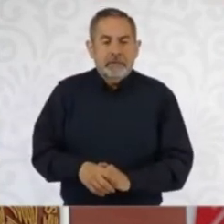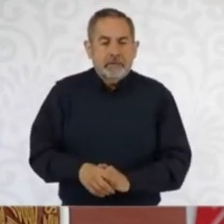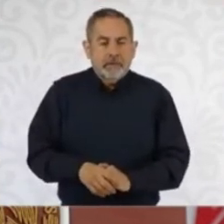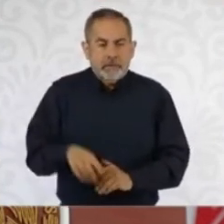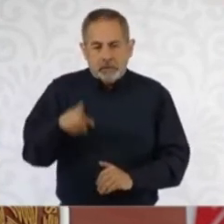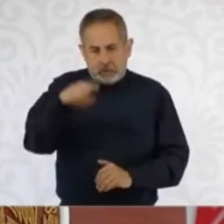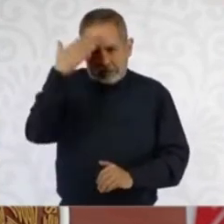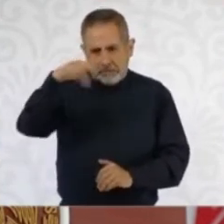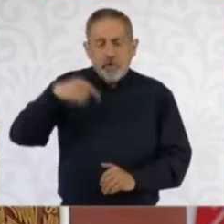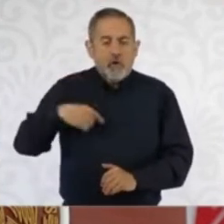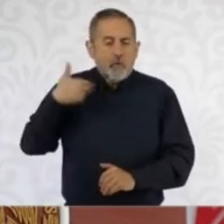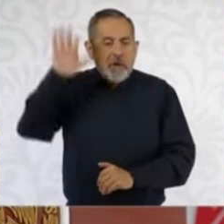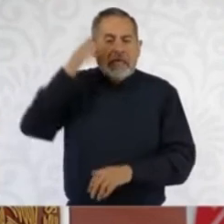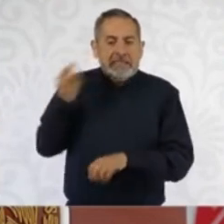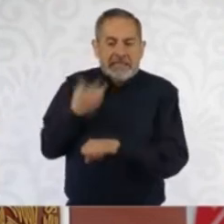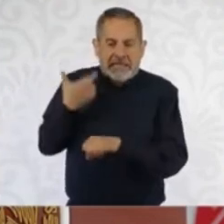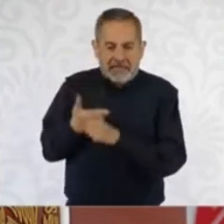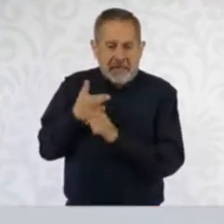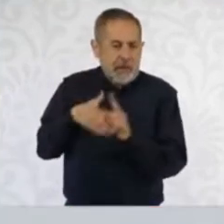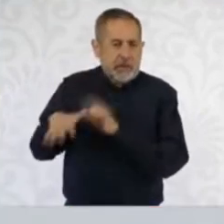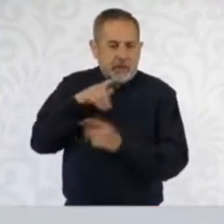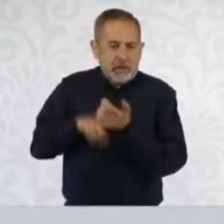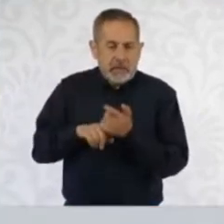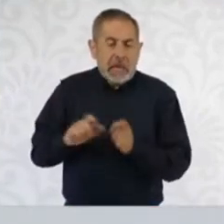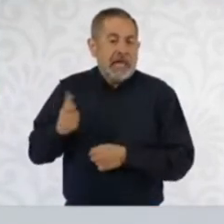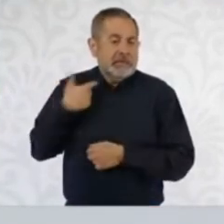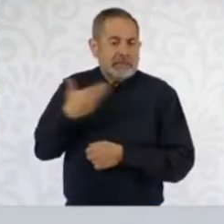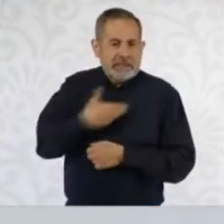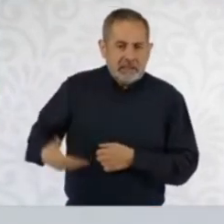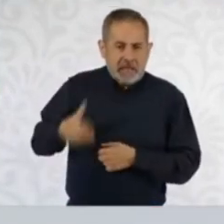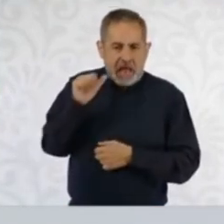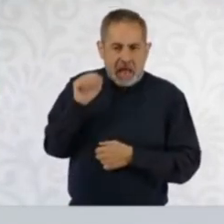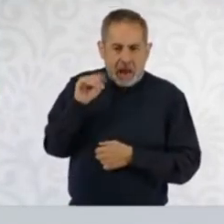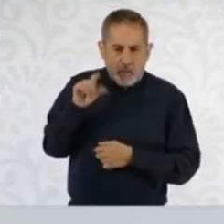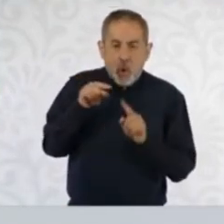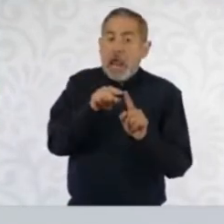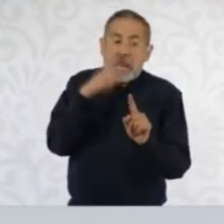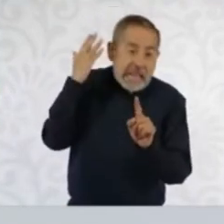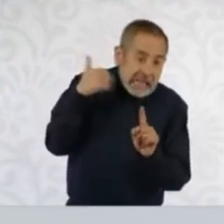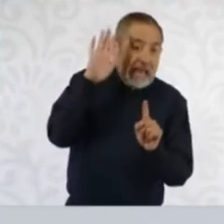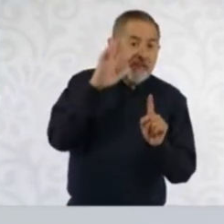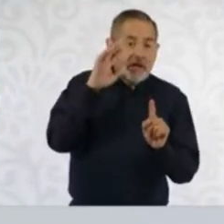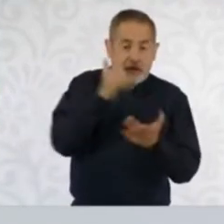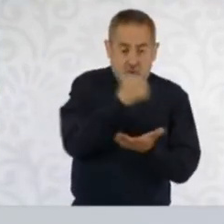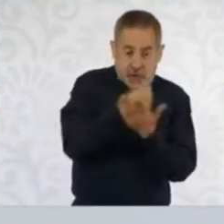Como saben, fui secretaria de Medio Ambiente cuando el entonces presidente López Obrador fue jefe de gobierno de la ciudad.